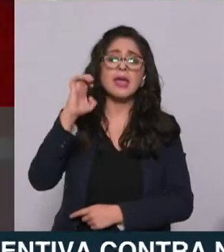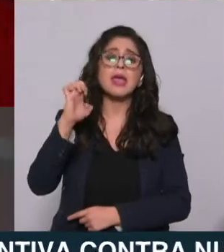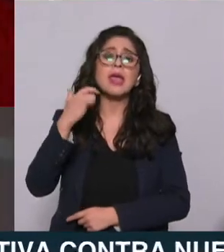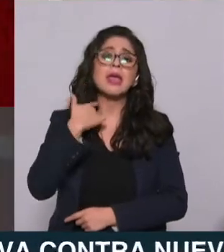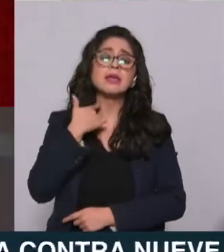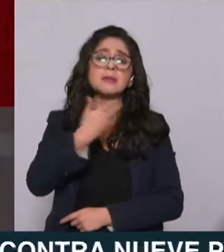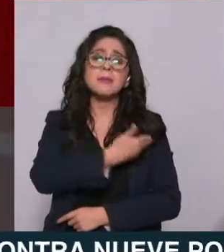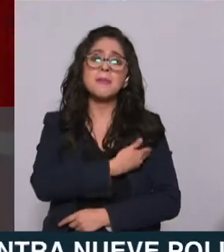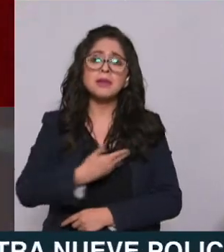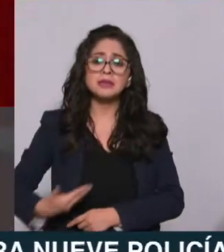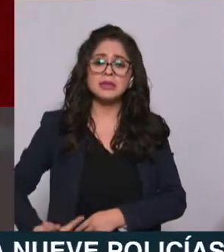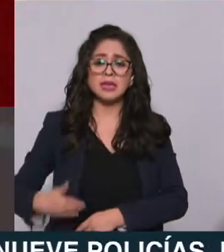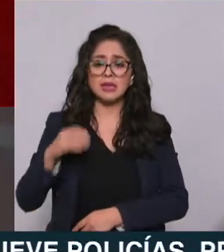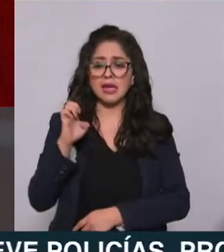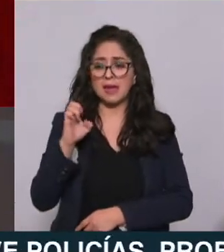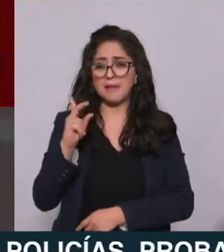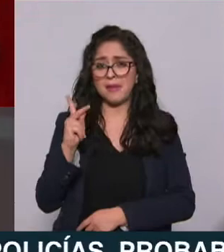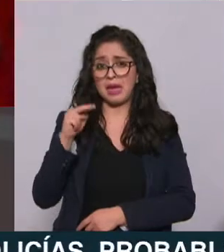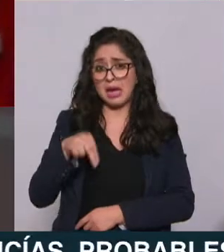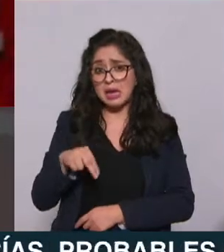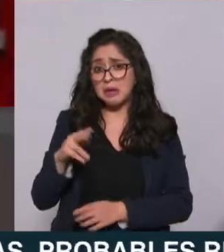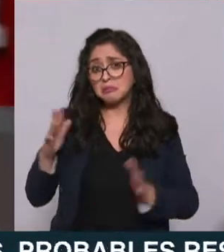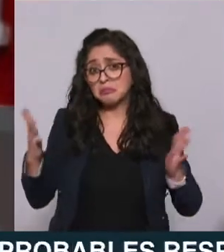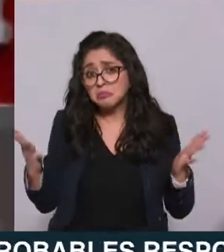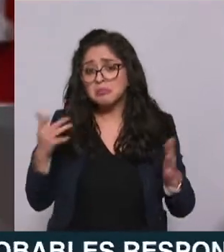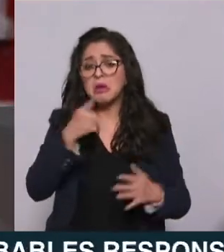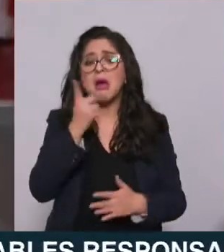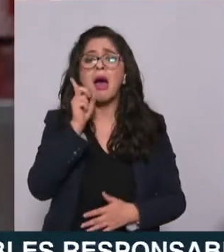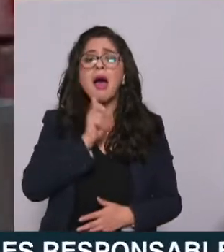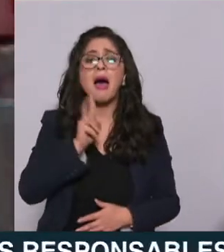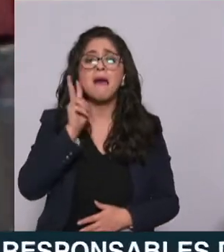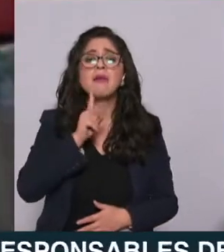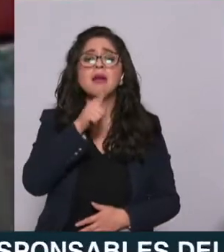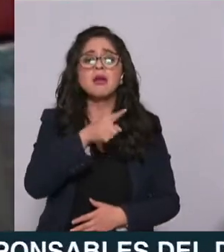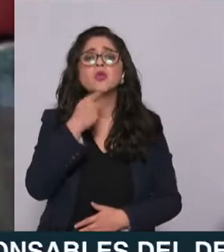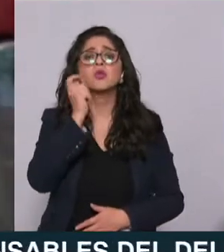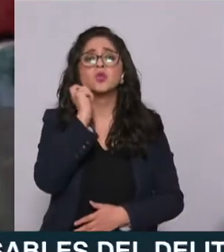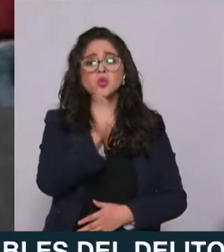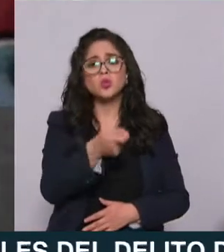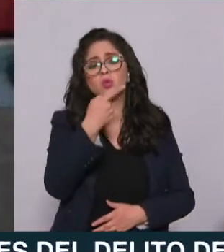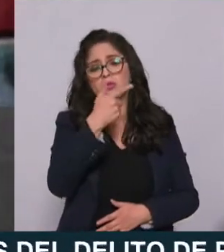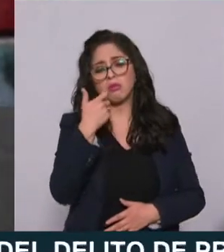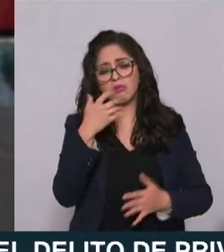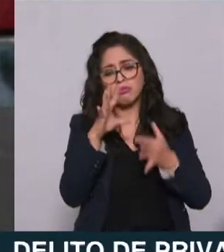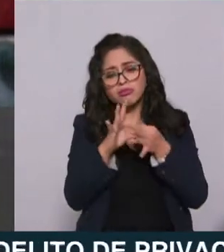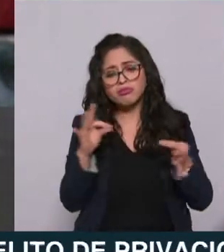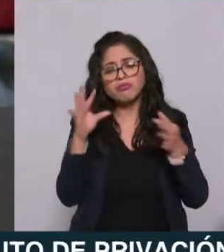Nieto en este caso, y me parece que se mantiene la estrategia de pues